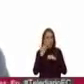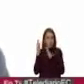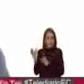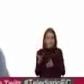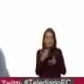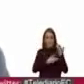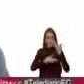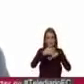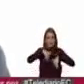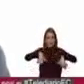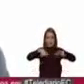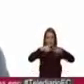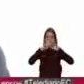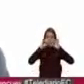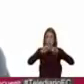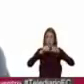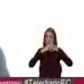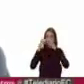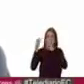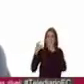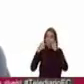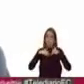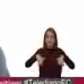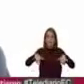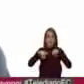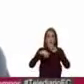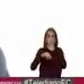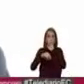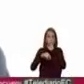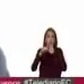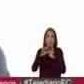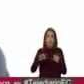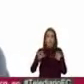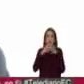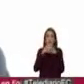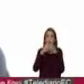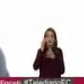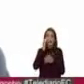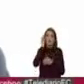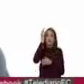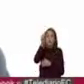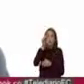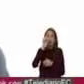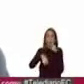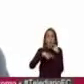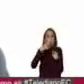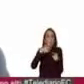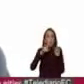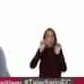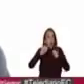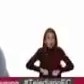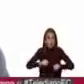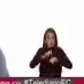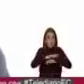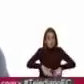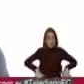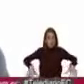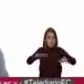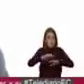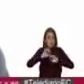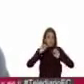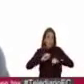efecto sobre el nivel de actividad va a ser bastante severo. Lo que esperamos es que a futuro, una vez que la situación económica se vaya normalizando, obviamente